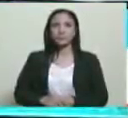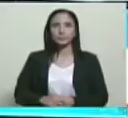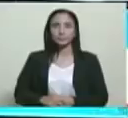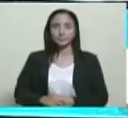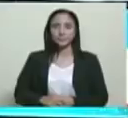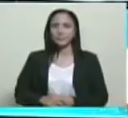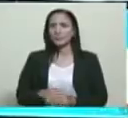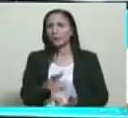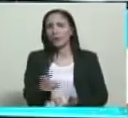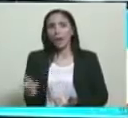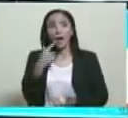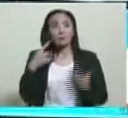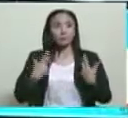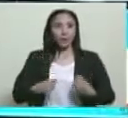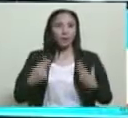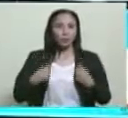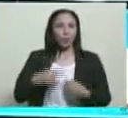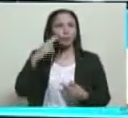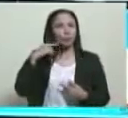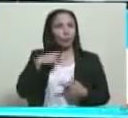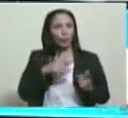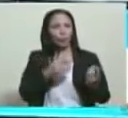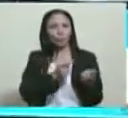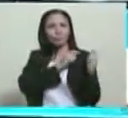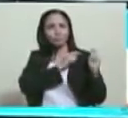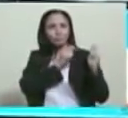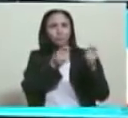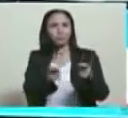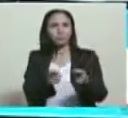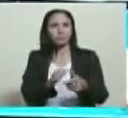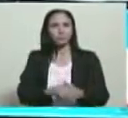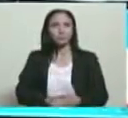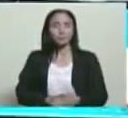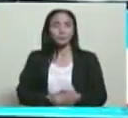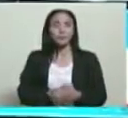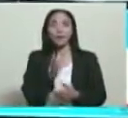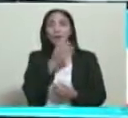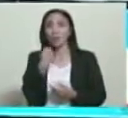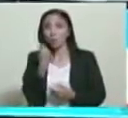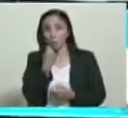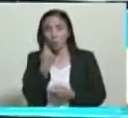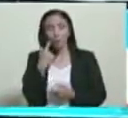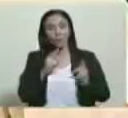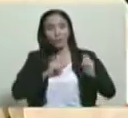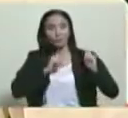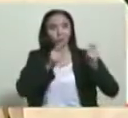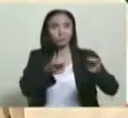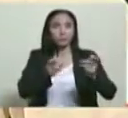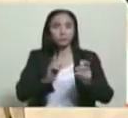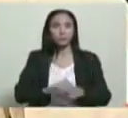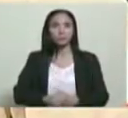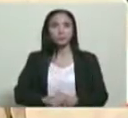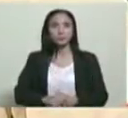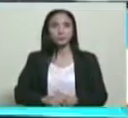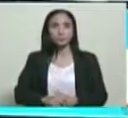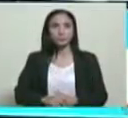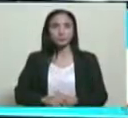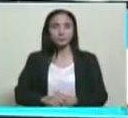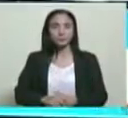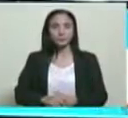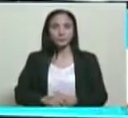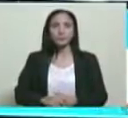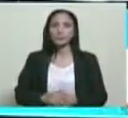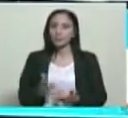Y yo he llamado a Aristóbulo, tú estás encargado. Y la juventud. Y necesito